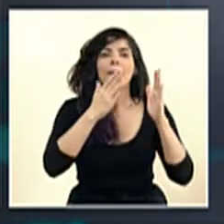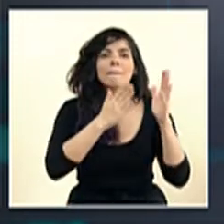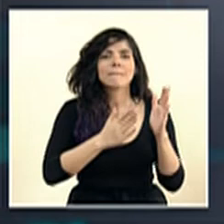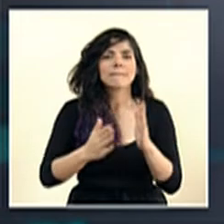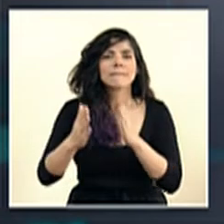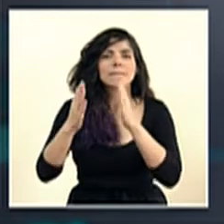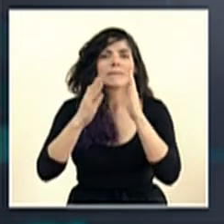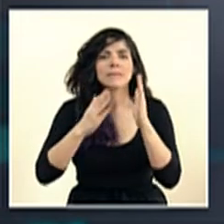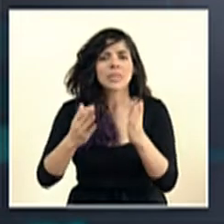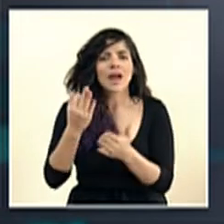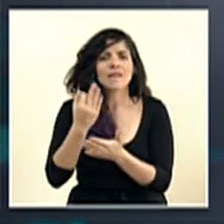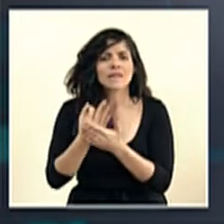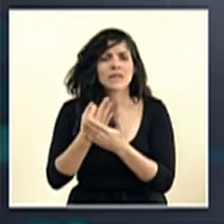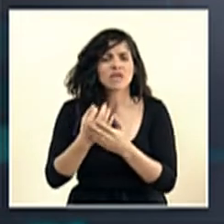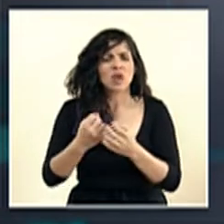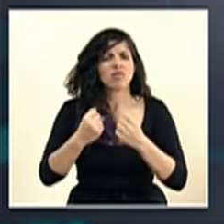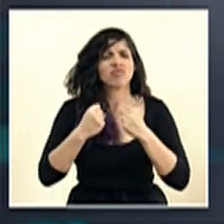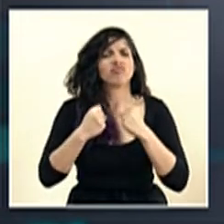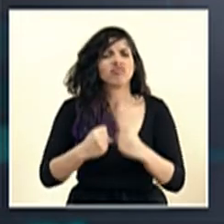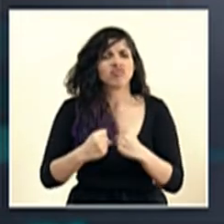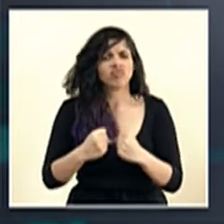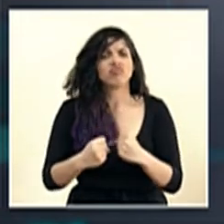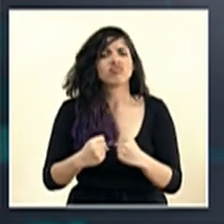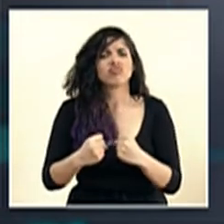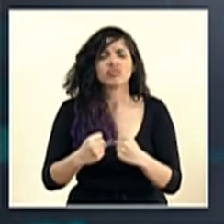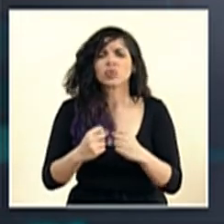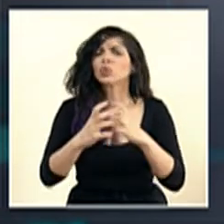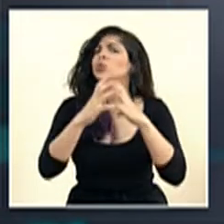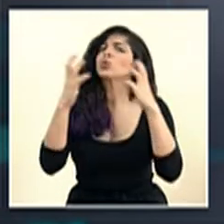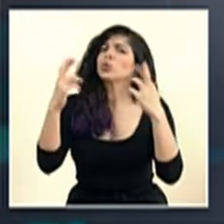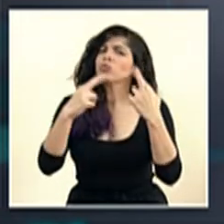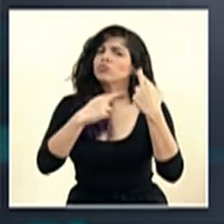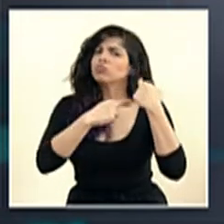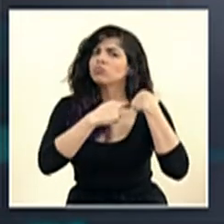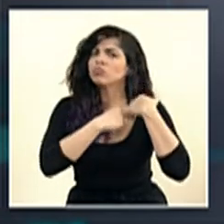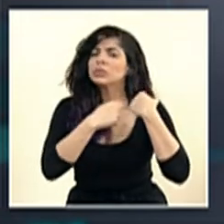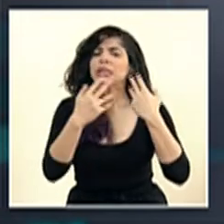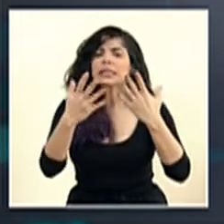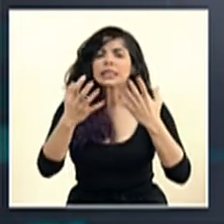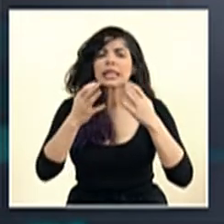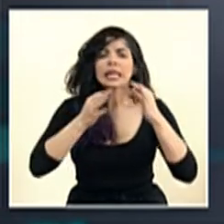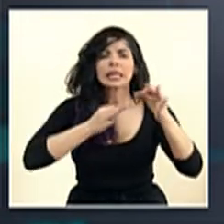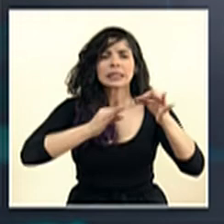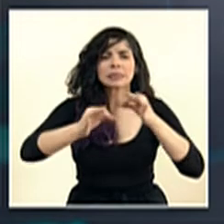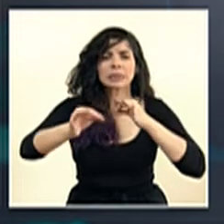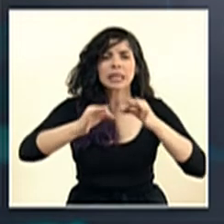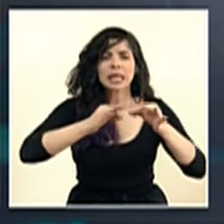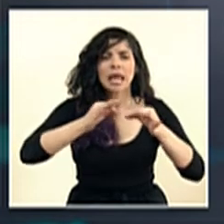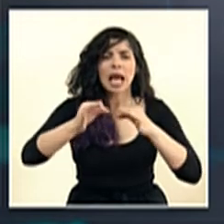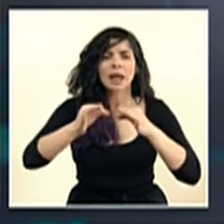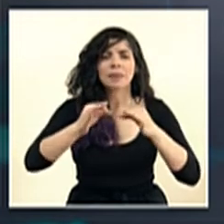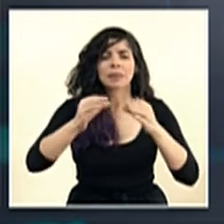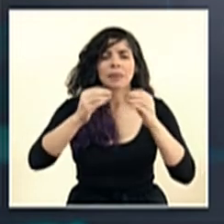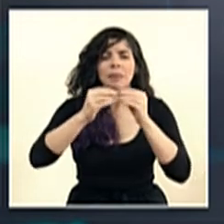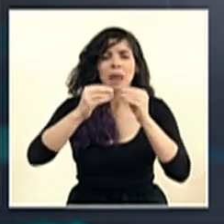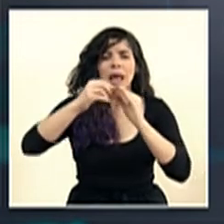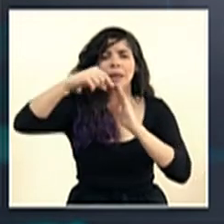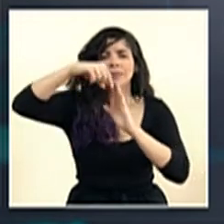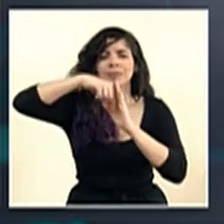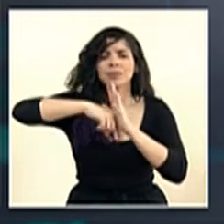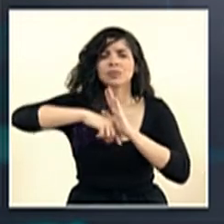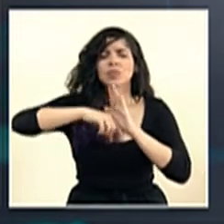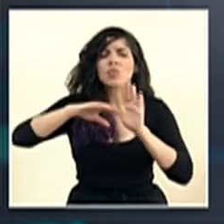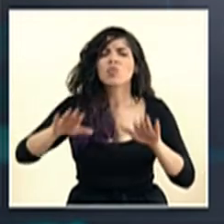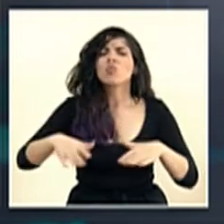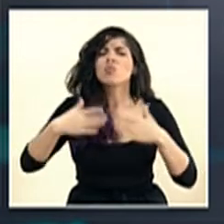muy robusto, muy responsable. Quisiera explicarles ya con más detalle cómo